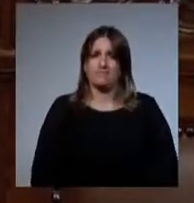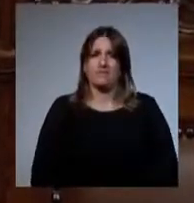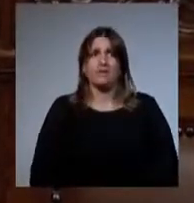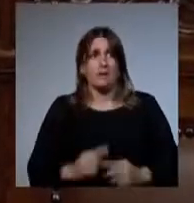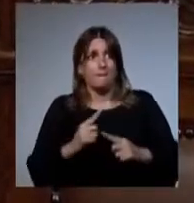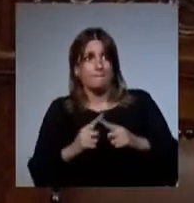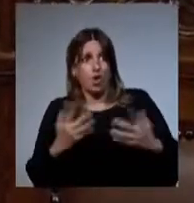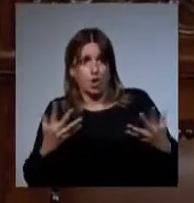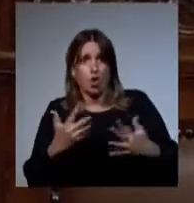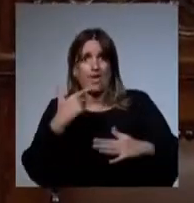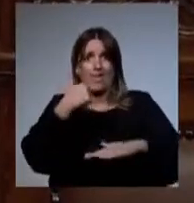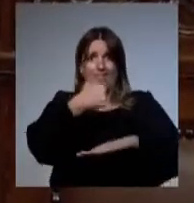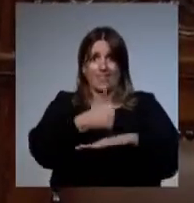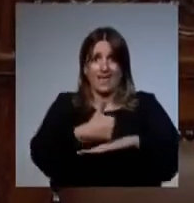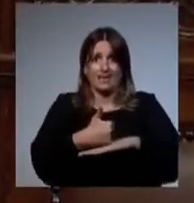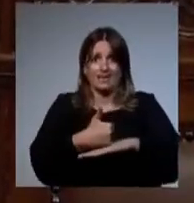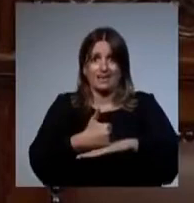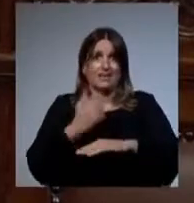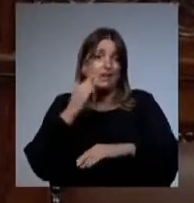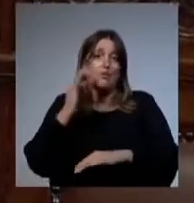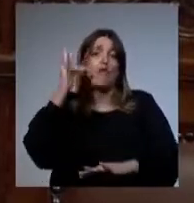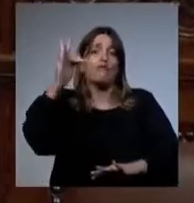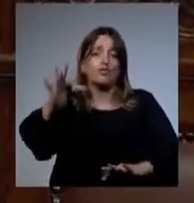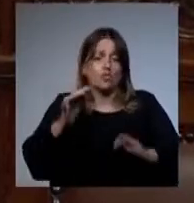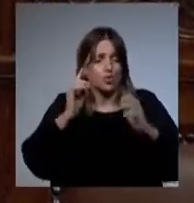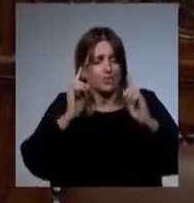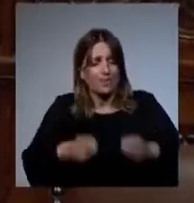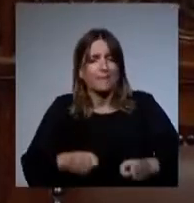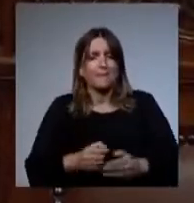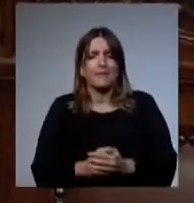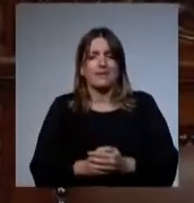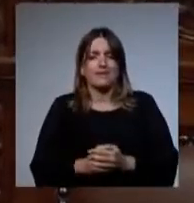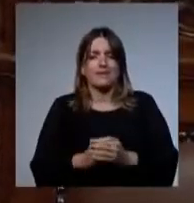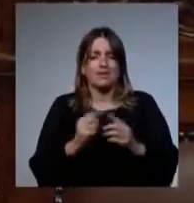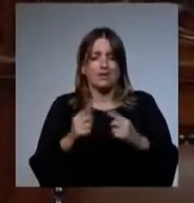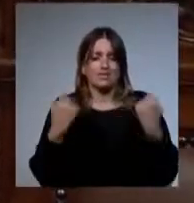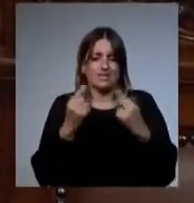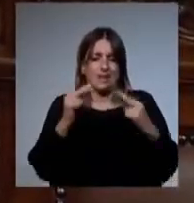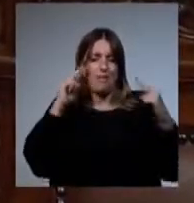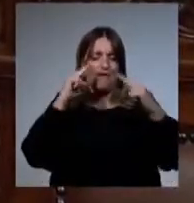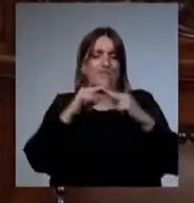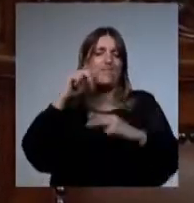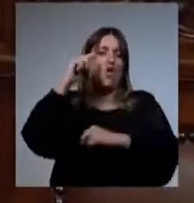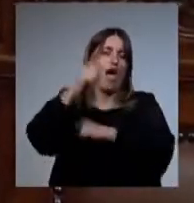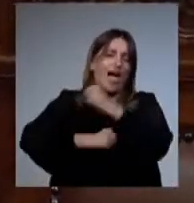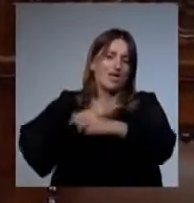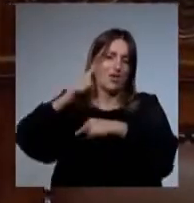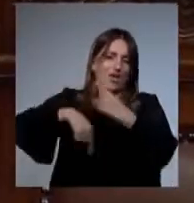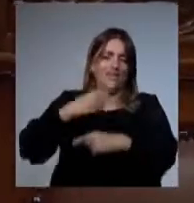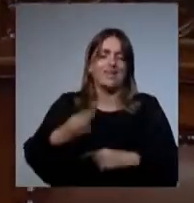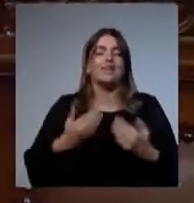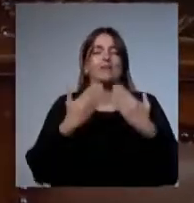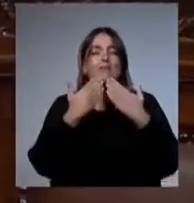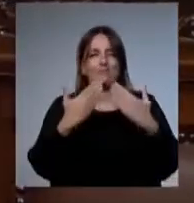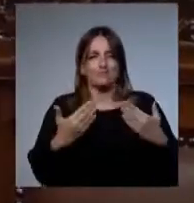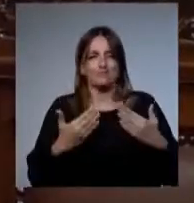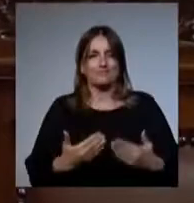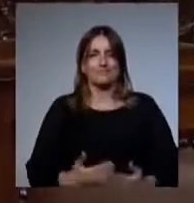los que están y por los que vendrán. Nos estamos viendo aquí el año que viene. Muchas gracias.